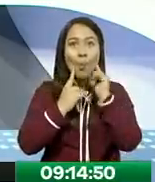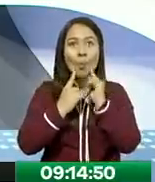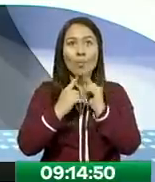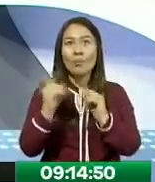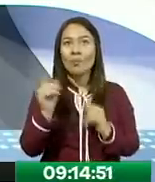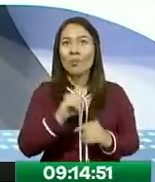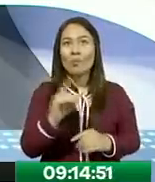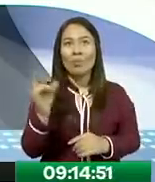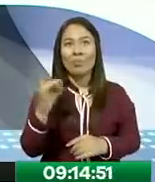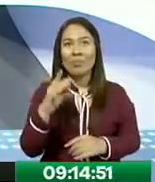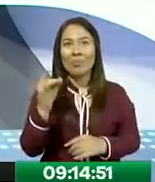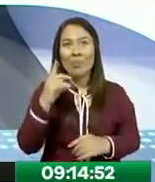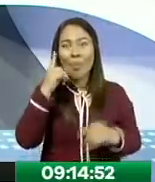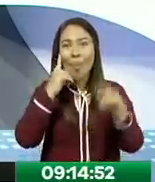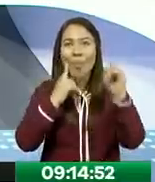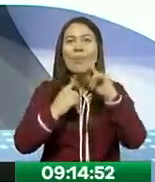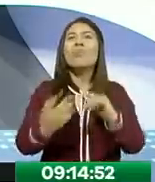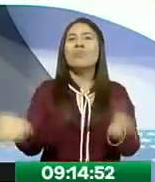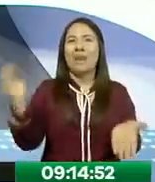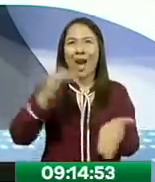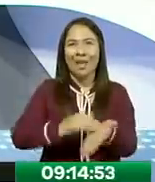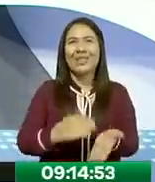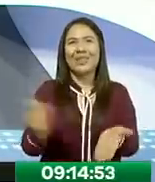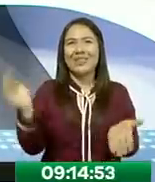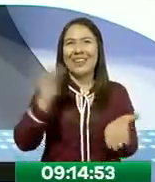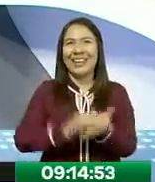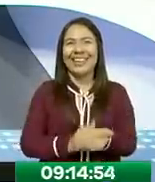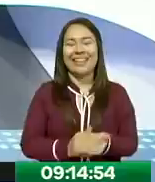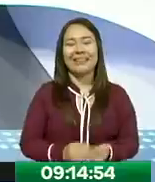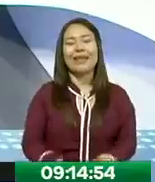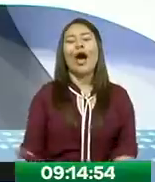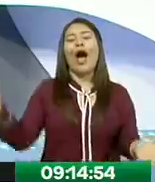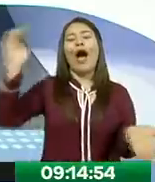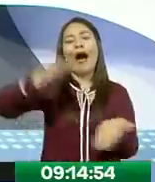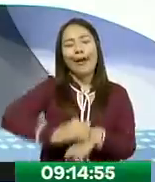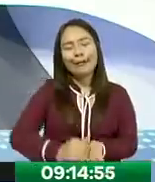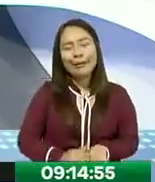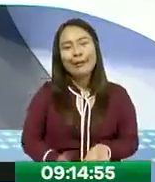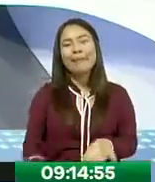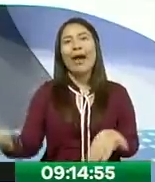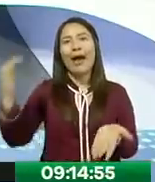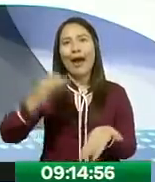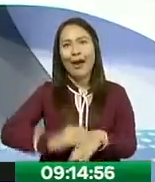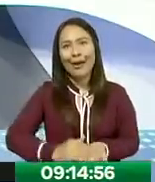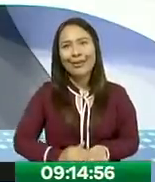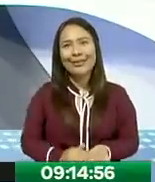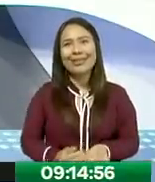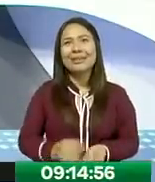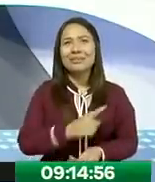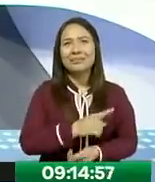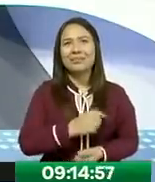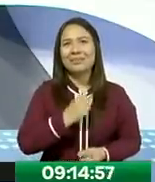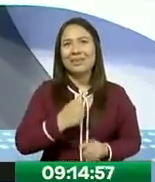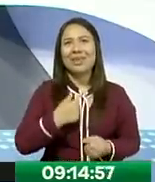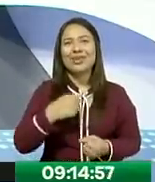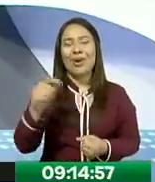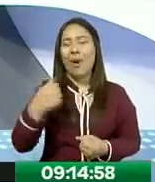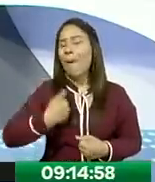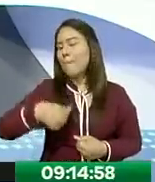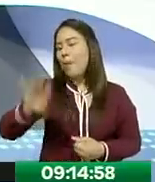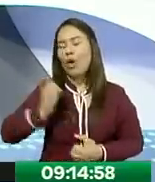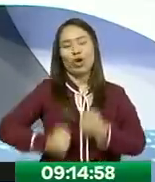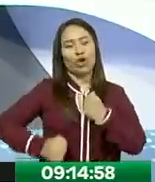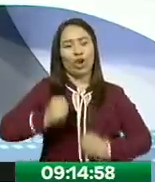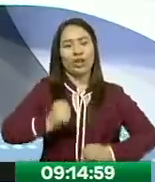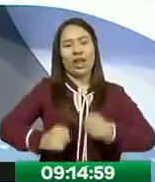No. No. Ah, no, entonces hágase tres o cuatro. Vaya, siga. Otra vez. Cómase la pierna entera. No importa. Nos vamos trotando, don Walter.